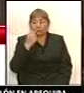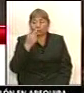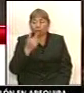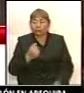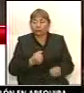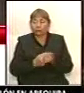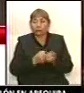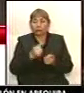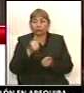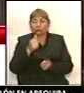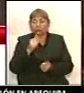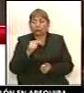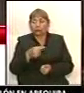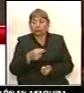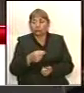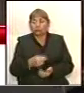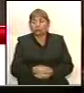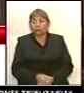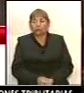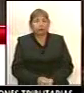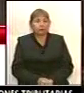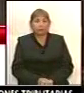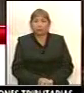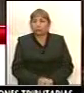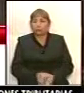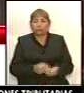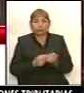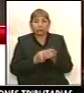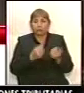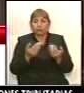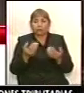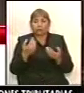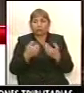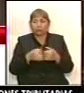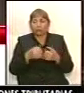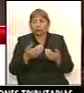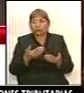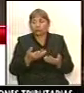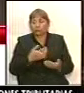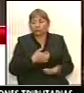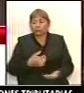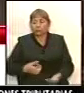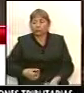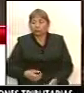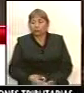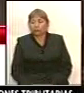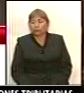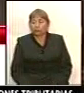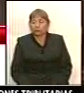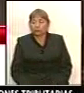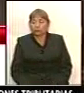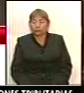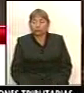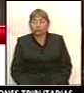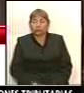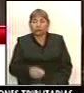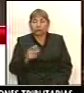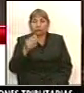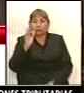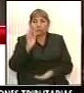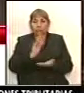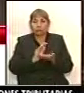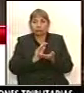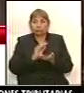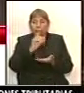apoyamos con 10.000, prácticamente no estaríamos apoyando a los pequeños agricultores, señor presidente de la Comisión de Economía. Tendría que ser mínimo, en todo caso,